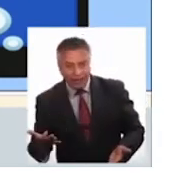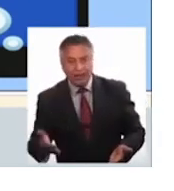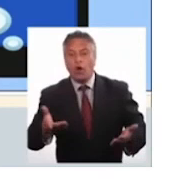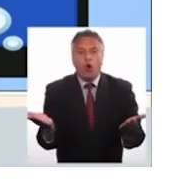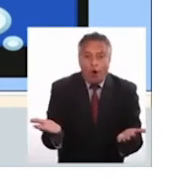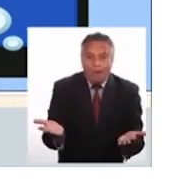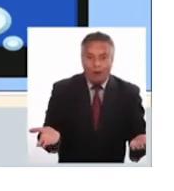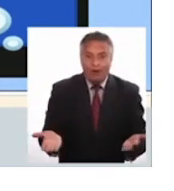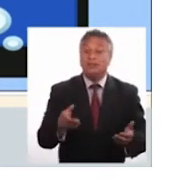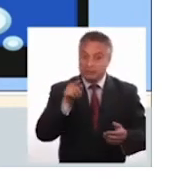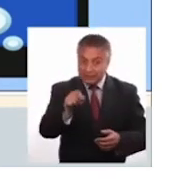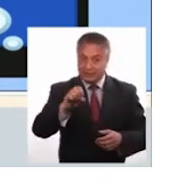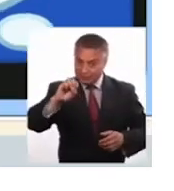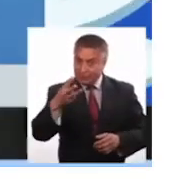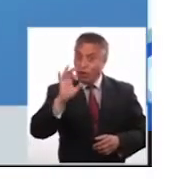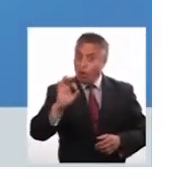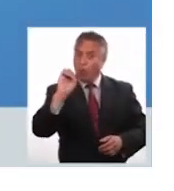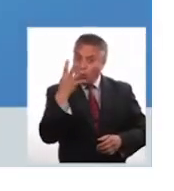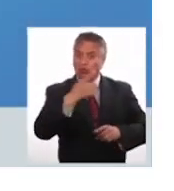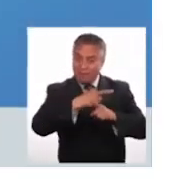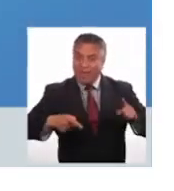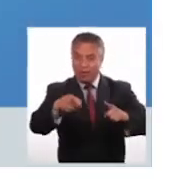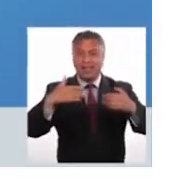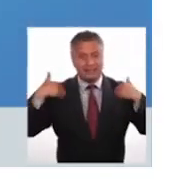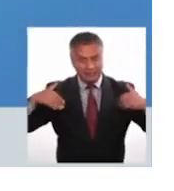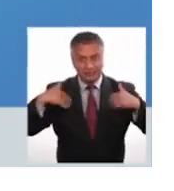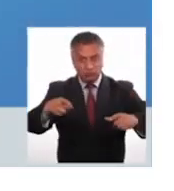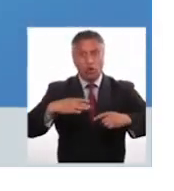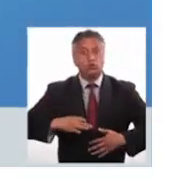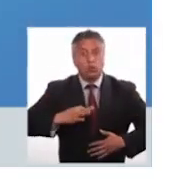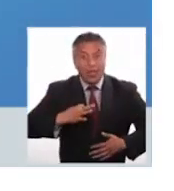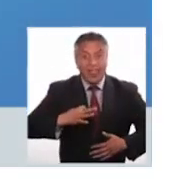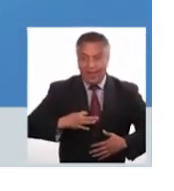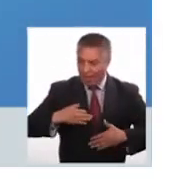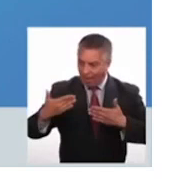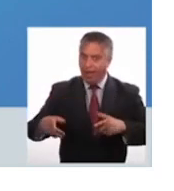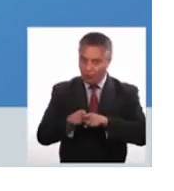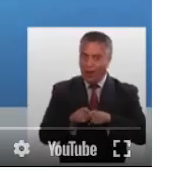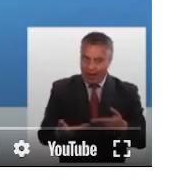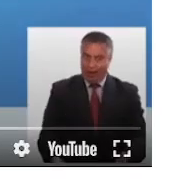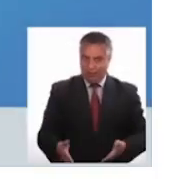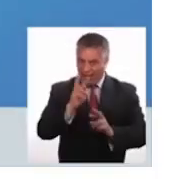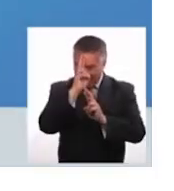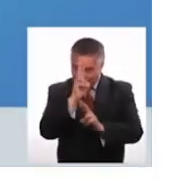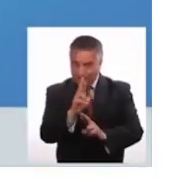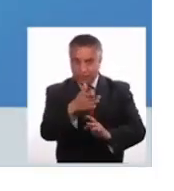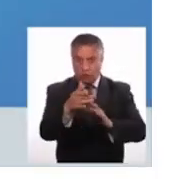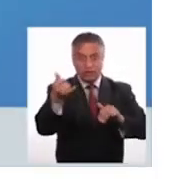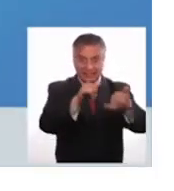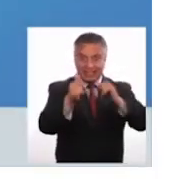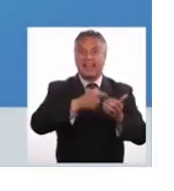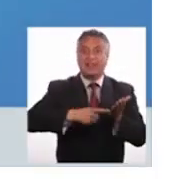por qué, cómo. En tercero y cuarto medio, el ejercicio de una ciudadanía acorde a los tiempos y el respeto por el